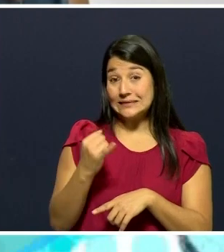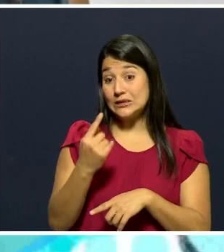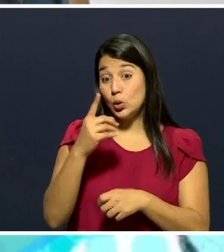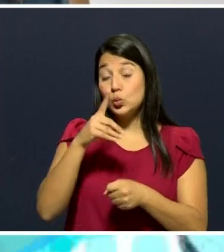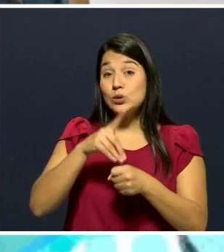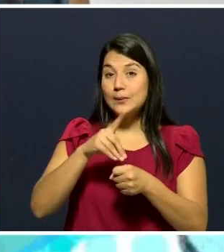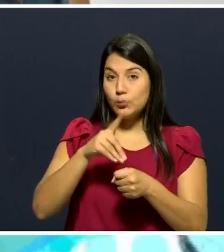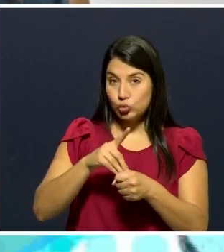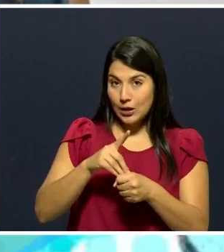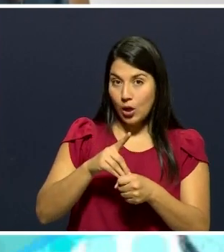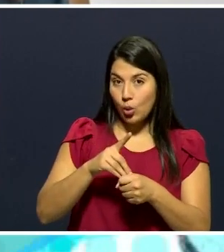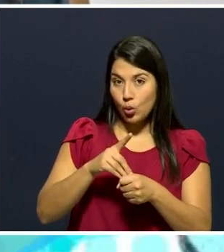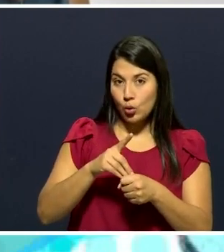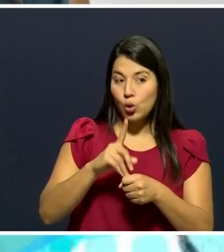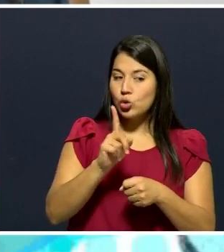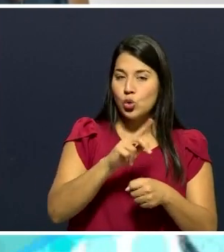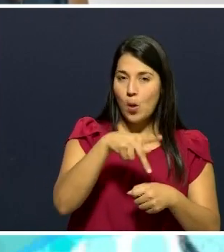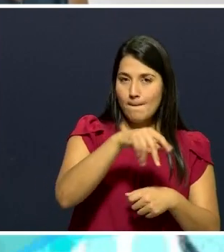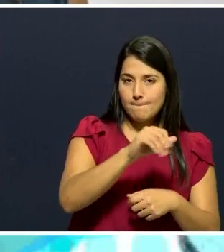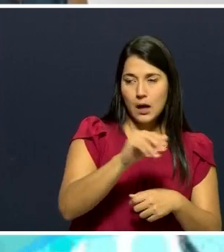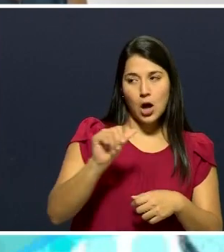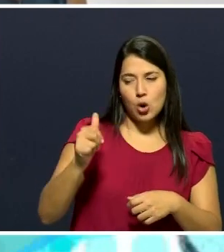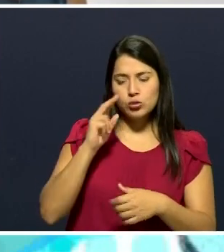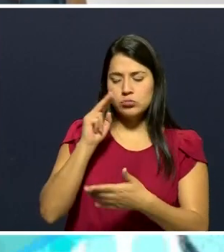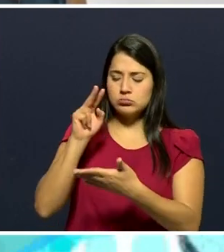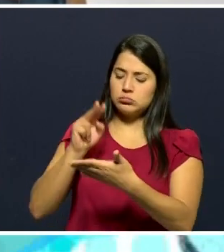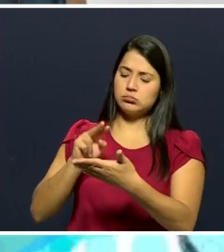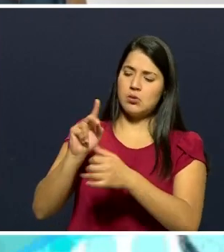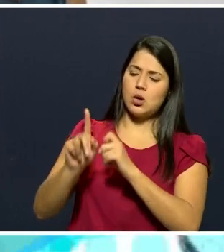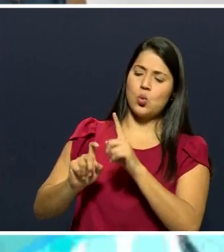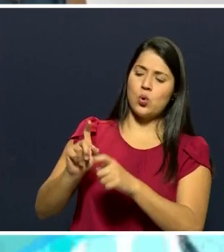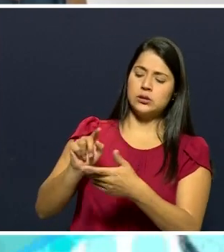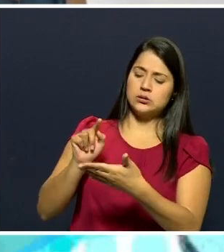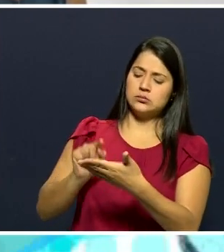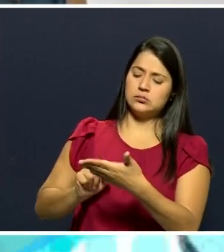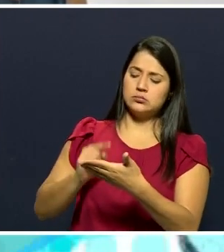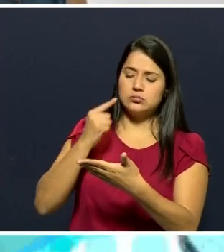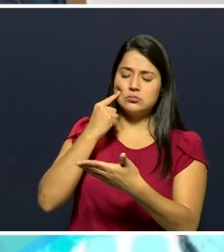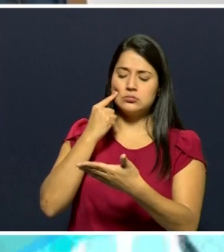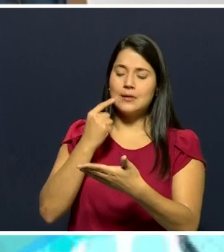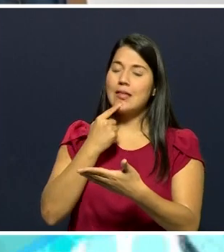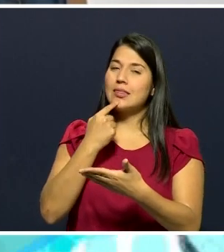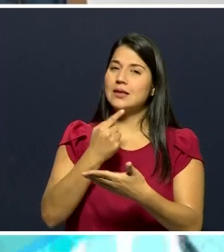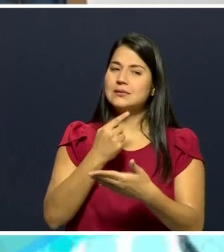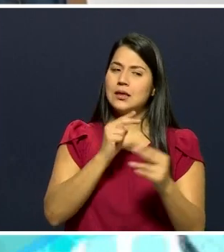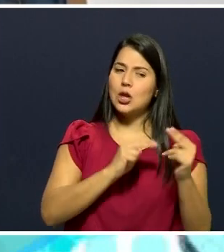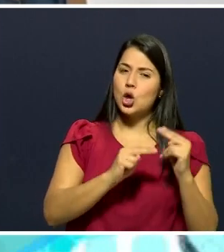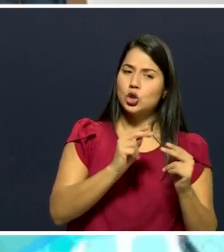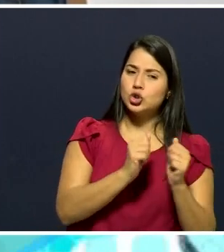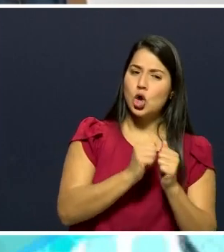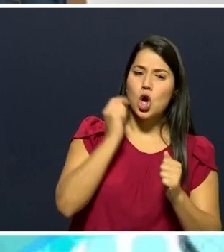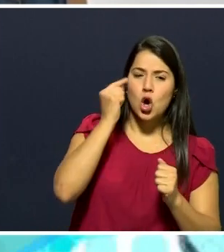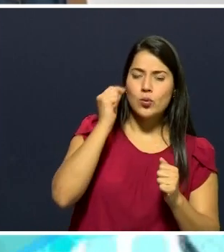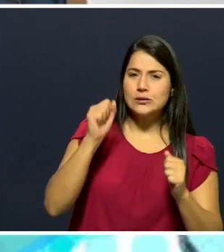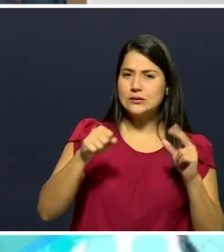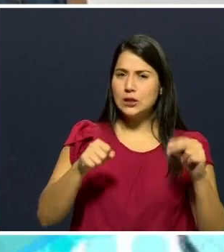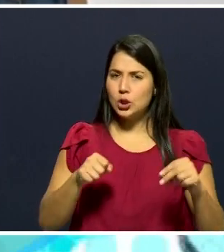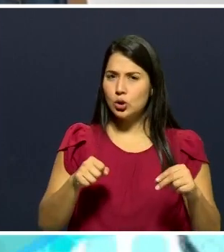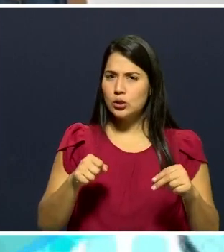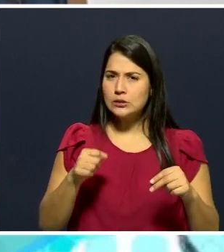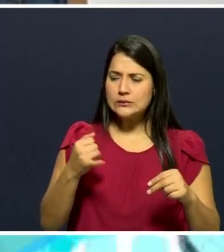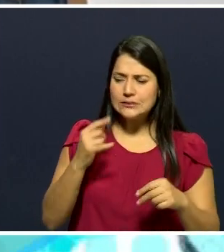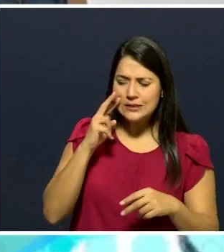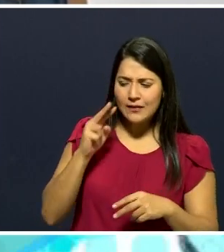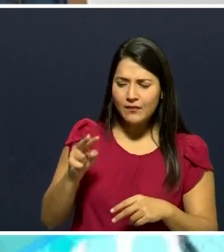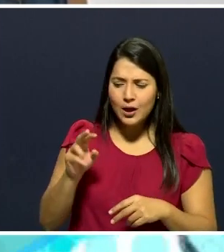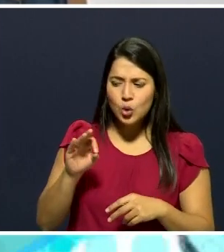ve la encuesta y de frente dice negocio con el gobierno o no, y cuando ve que el 94% de la población apoya las medidas